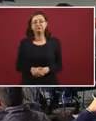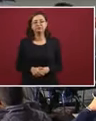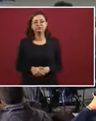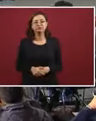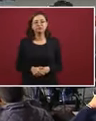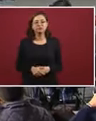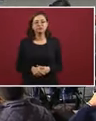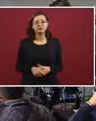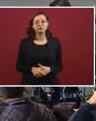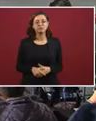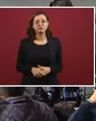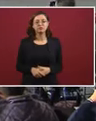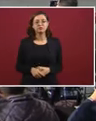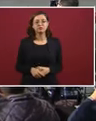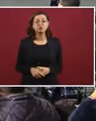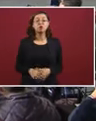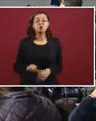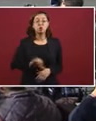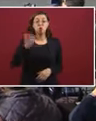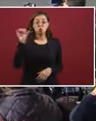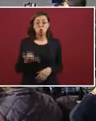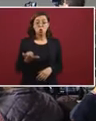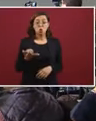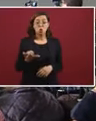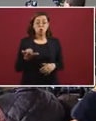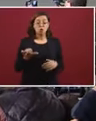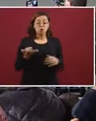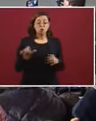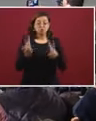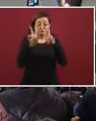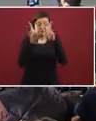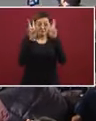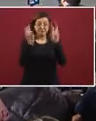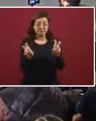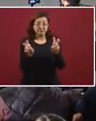a informar sobre cuatro